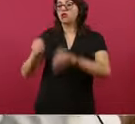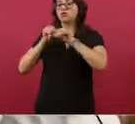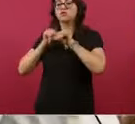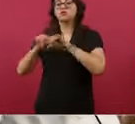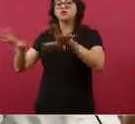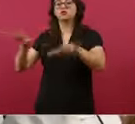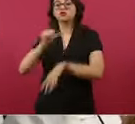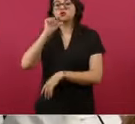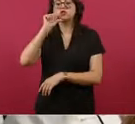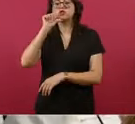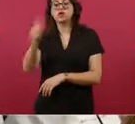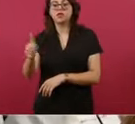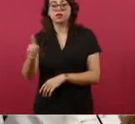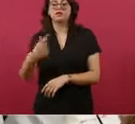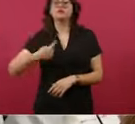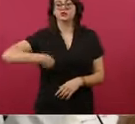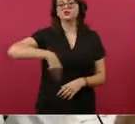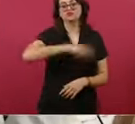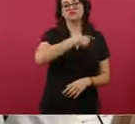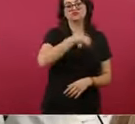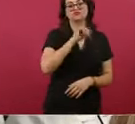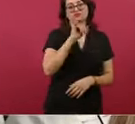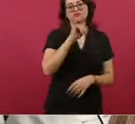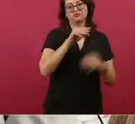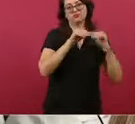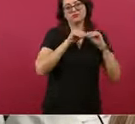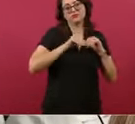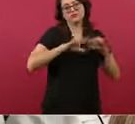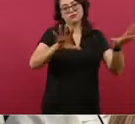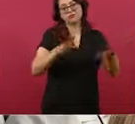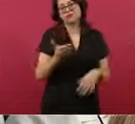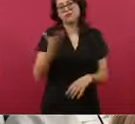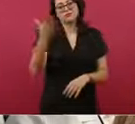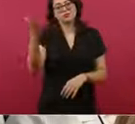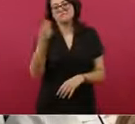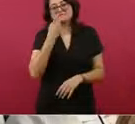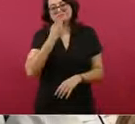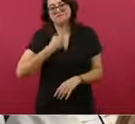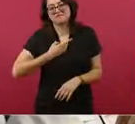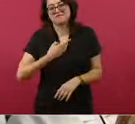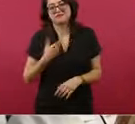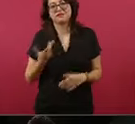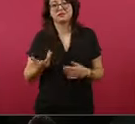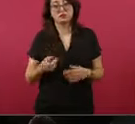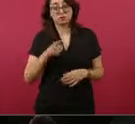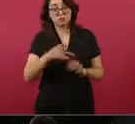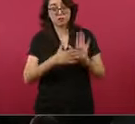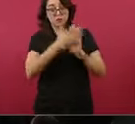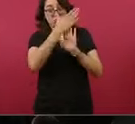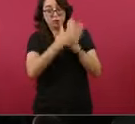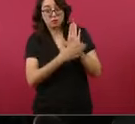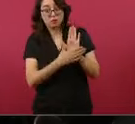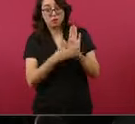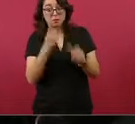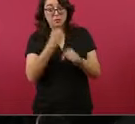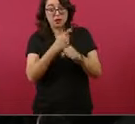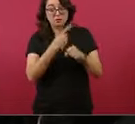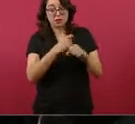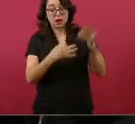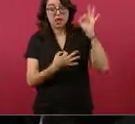de portada, pero nada más esa respetuosa aclaración a nosotros. ¿Fue portada? De lo